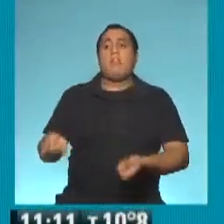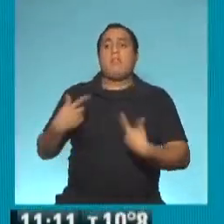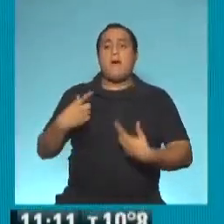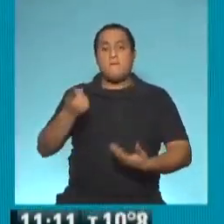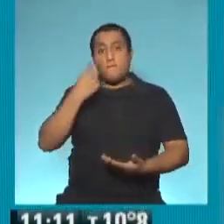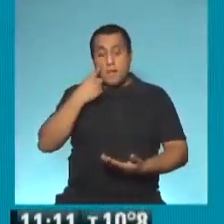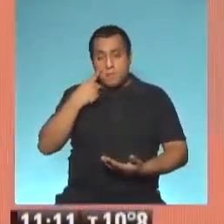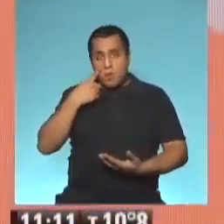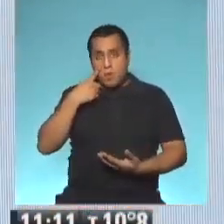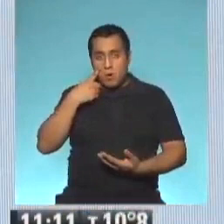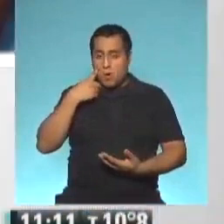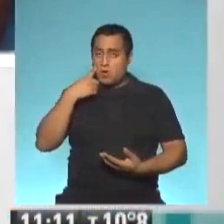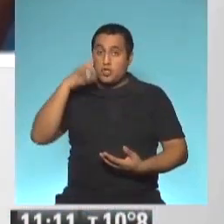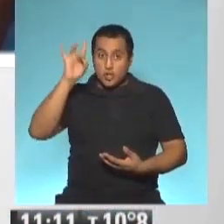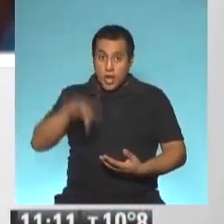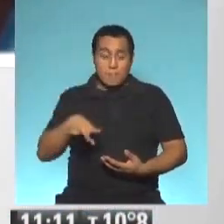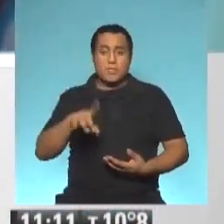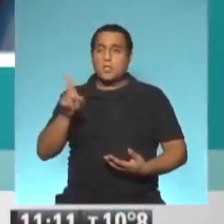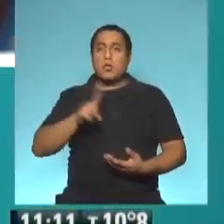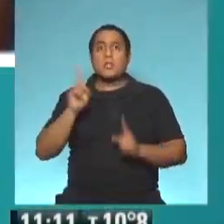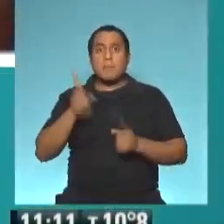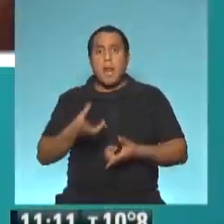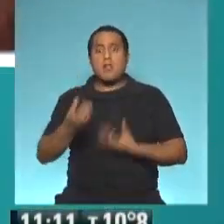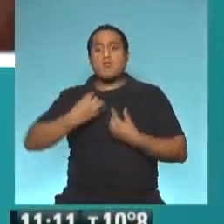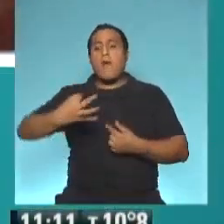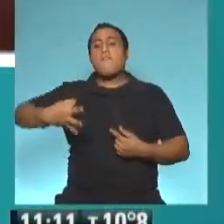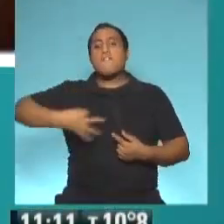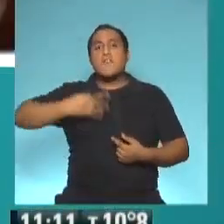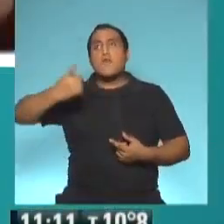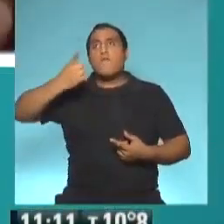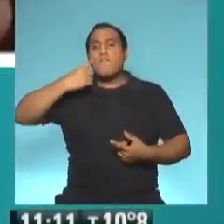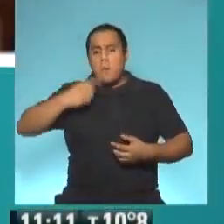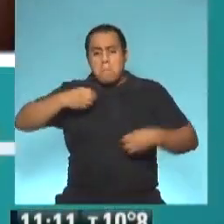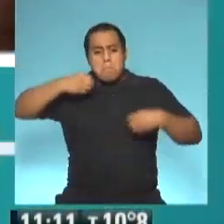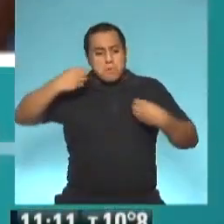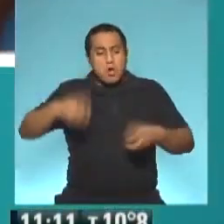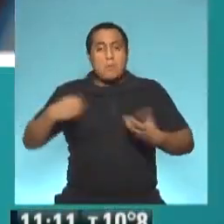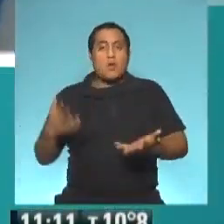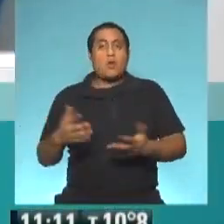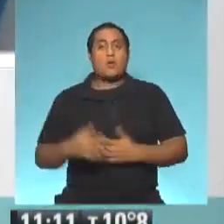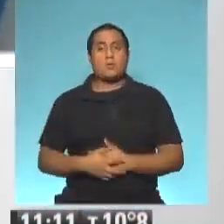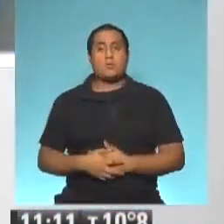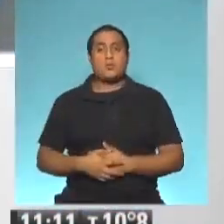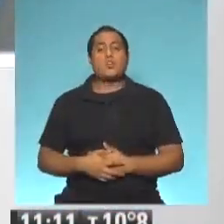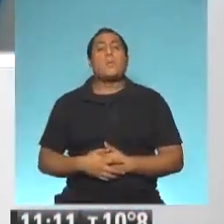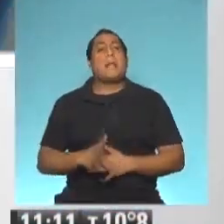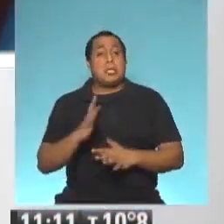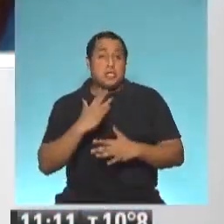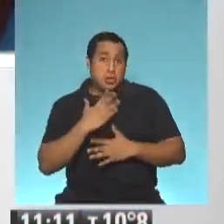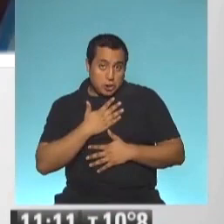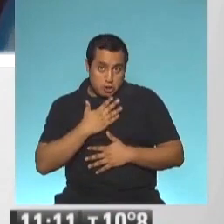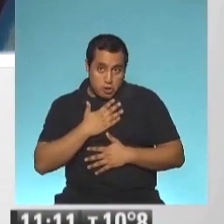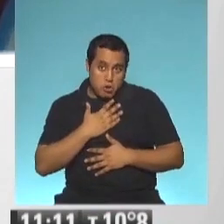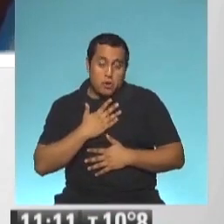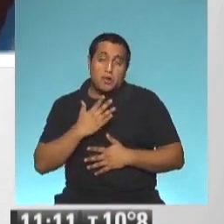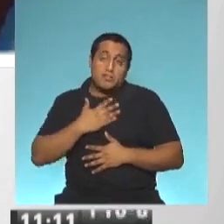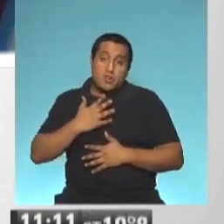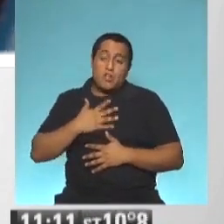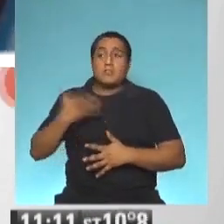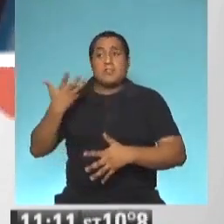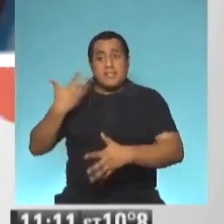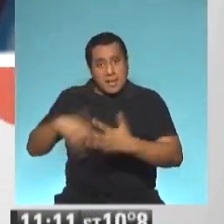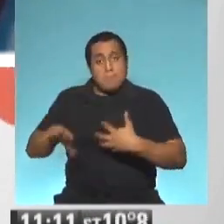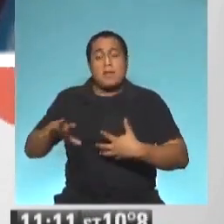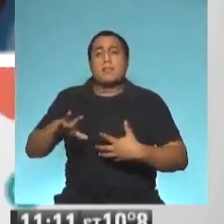da mucha calidad de vida. En mi Esencial. caso, Claro. yo en mi caso, después del